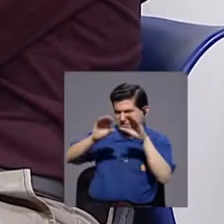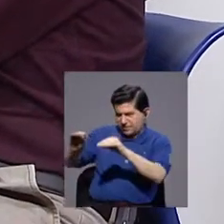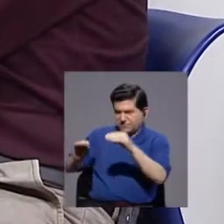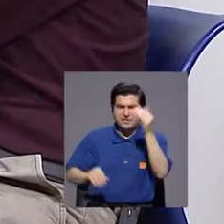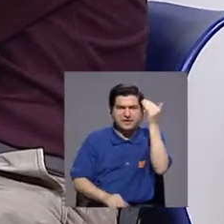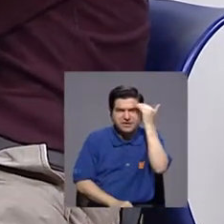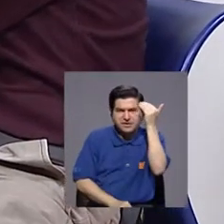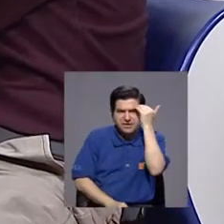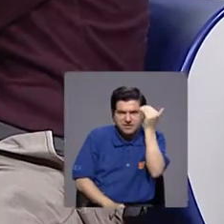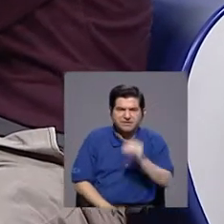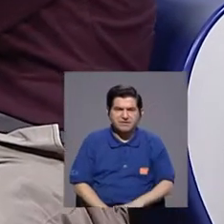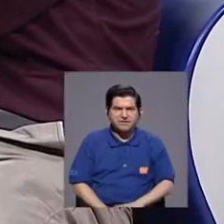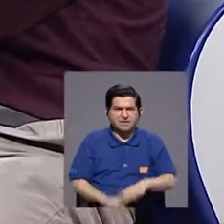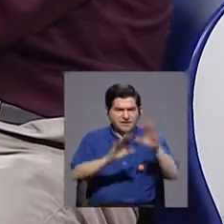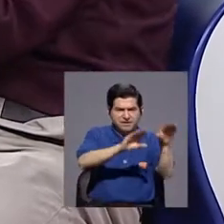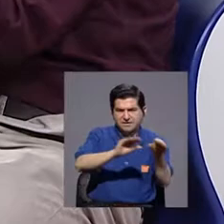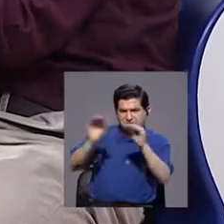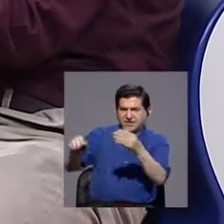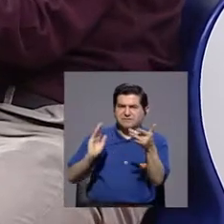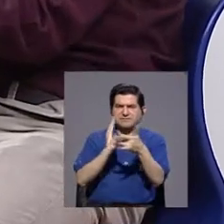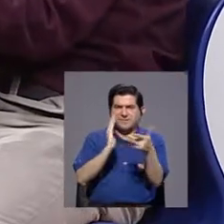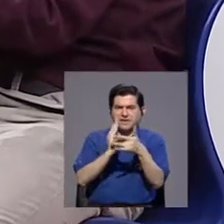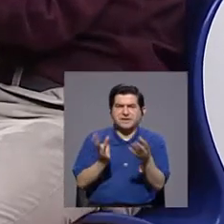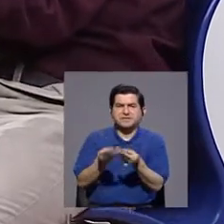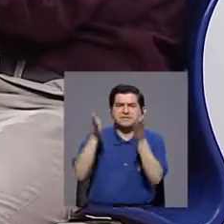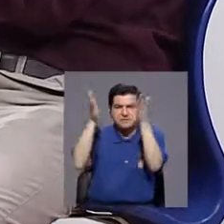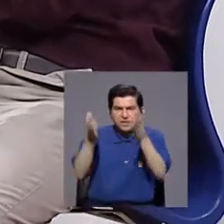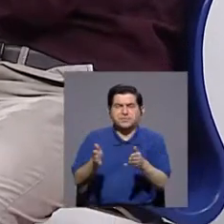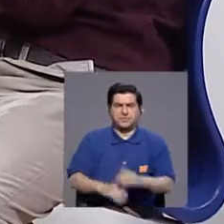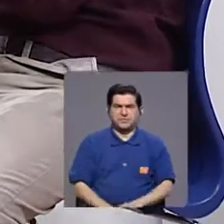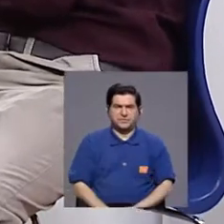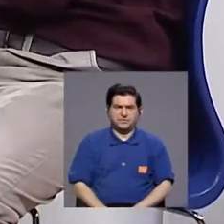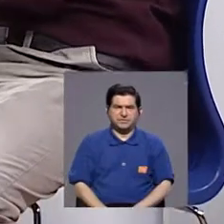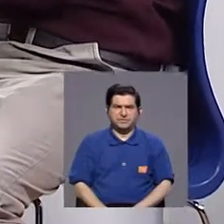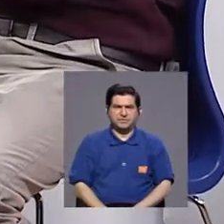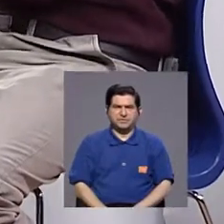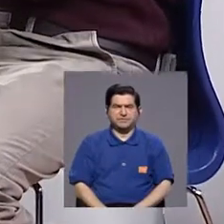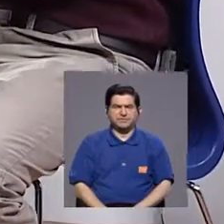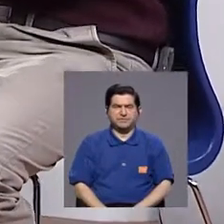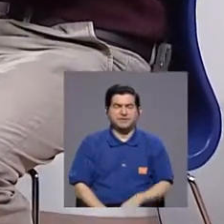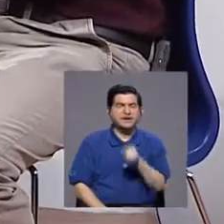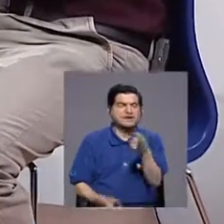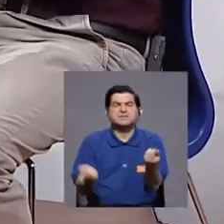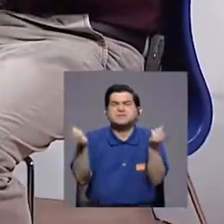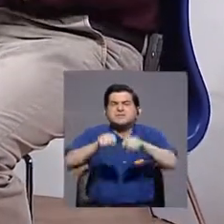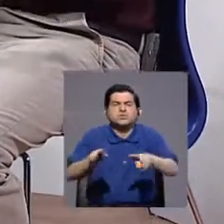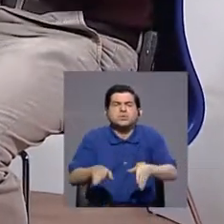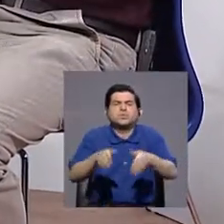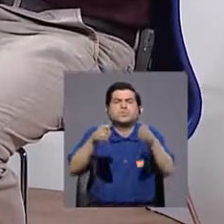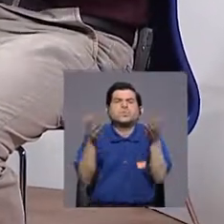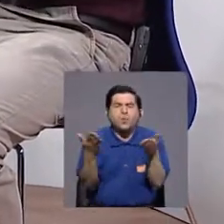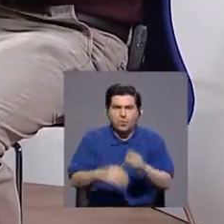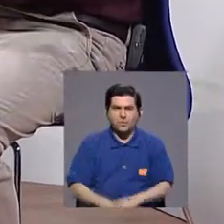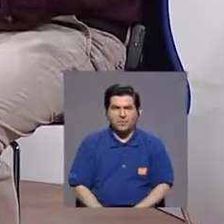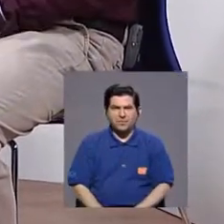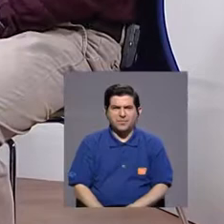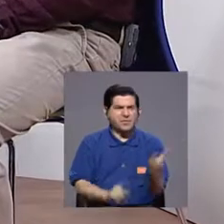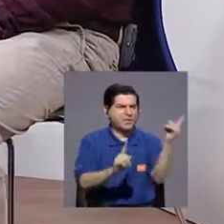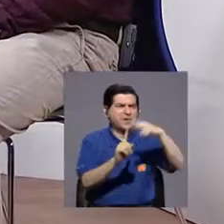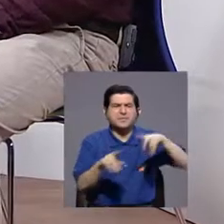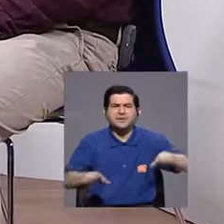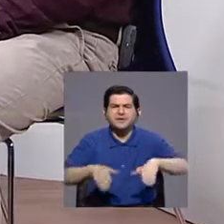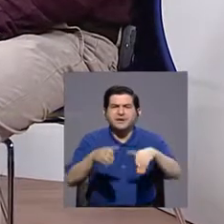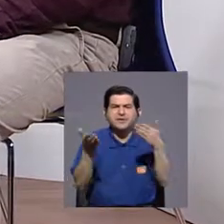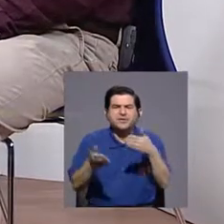conocimiento transferencia a la tecnología a los a los productores como como cómo se da como como la tiene implementado